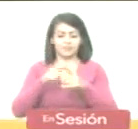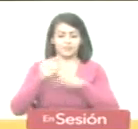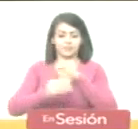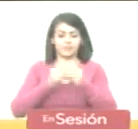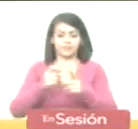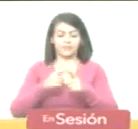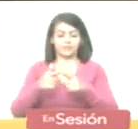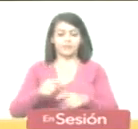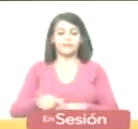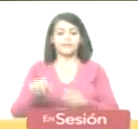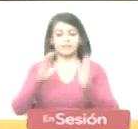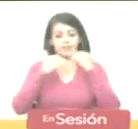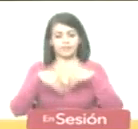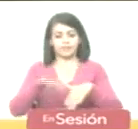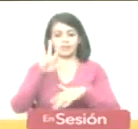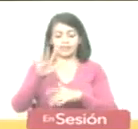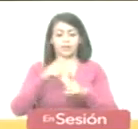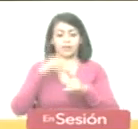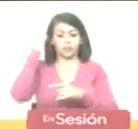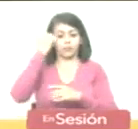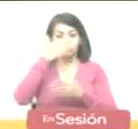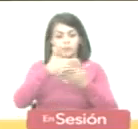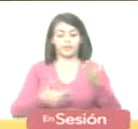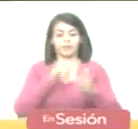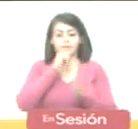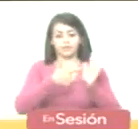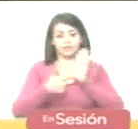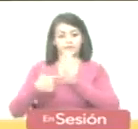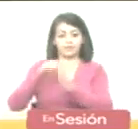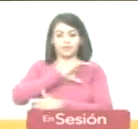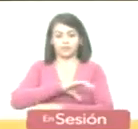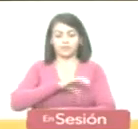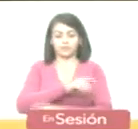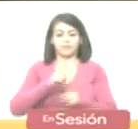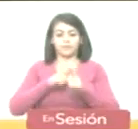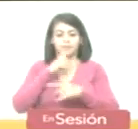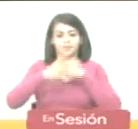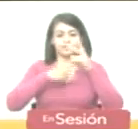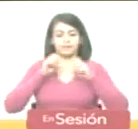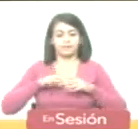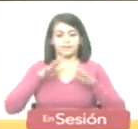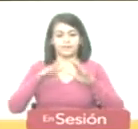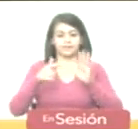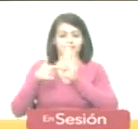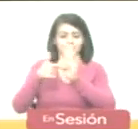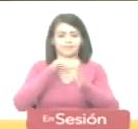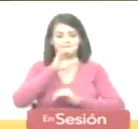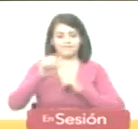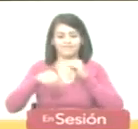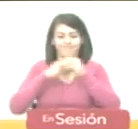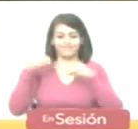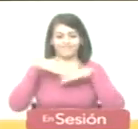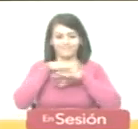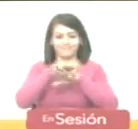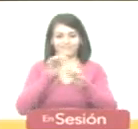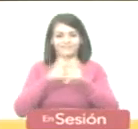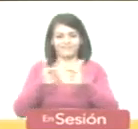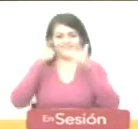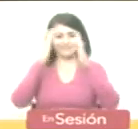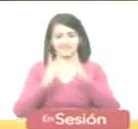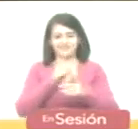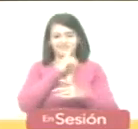Venezuela. Punto número 5, considerar el informe presentado por la Comisión Permanente de Política Exterior, Soberanía e Integración, mediante el cual autoriza